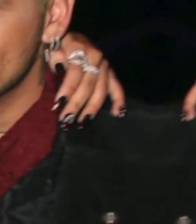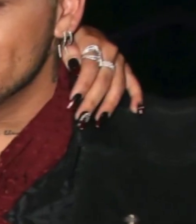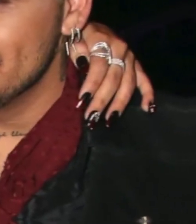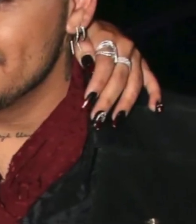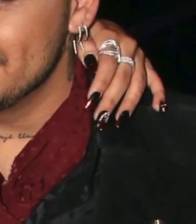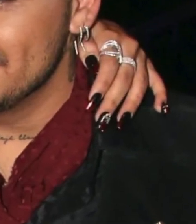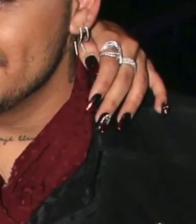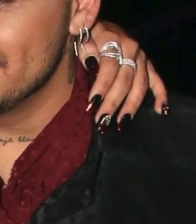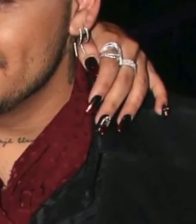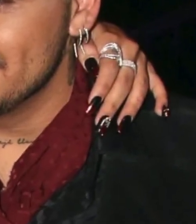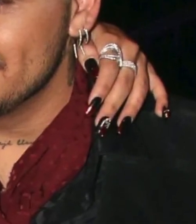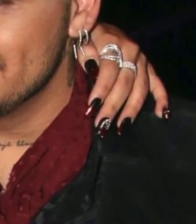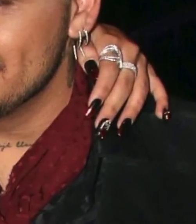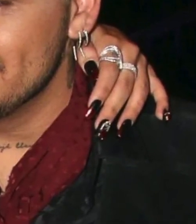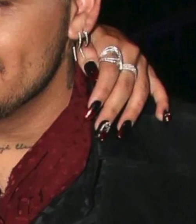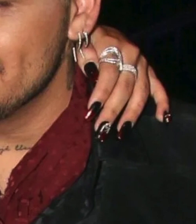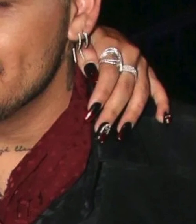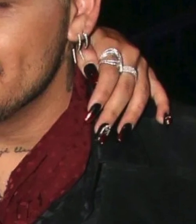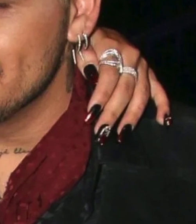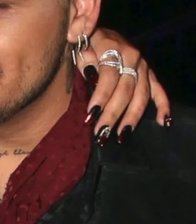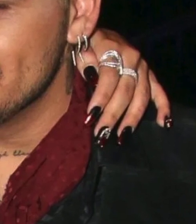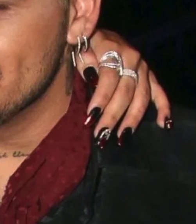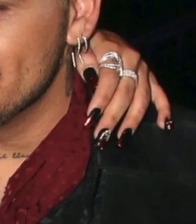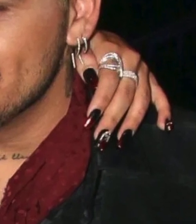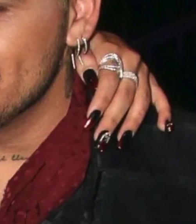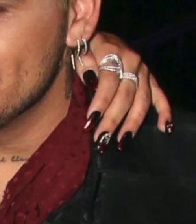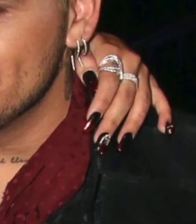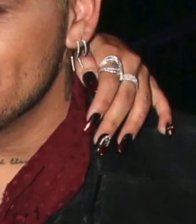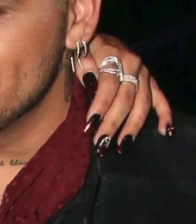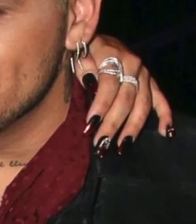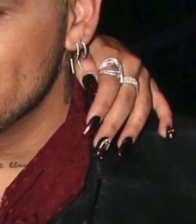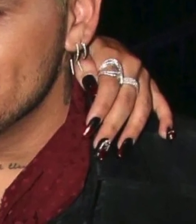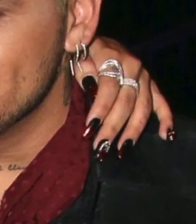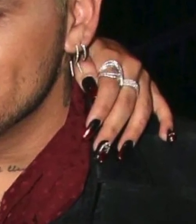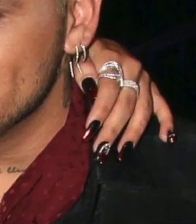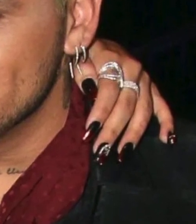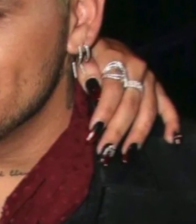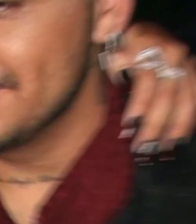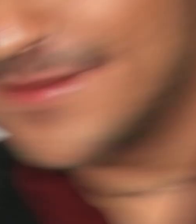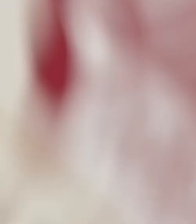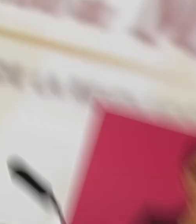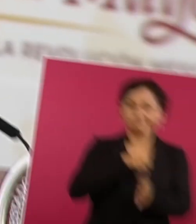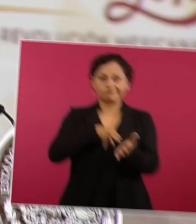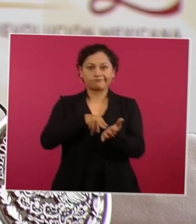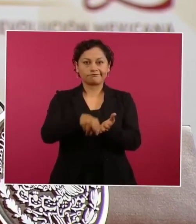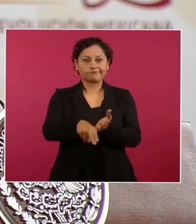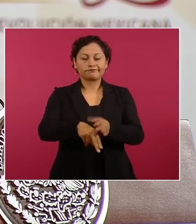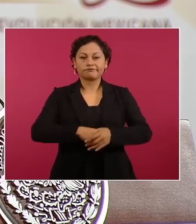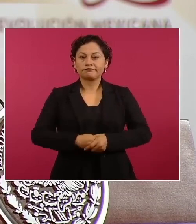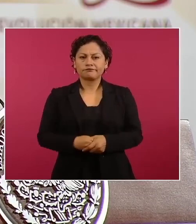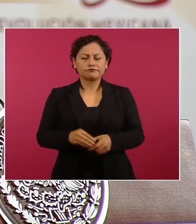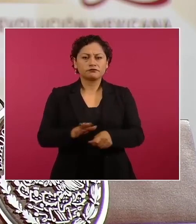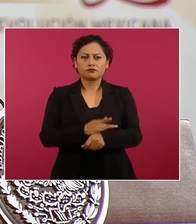tiene una nueva pareja la famosa rapera Argentina caso aún así cada cierto tiempo una nueva polémica sale entre ellos ahora bien porque esto